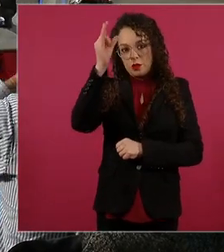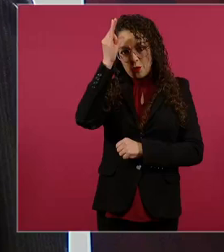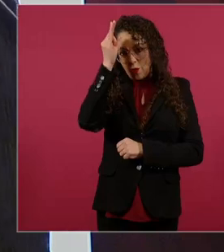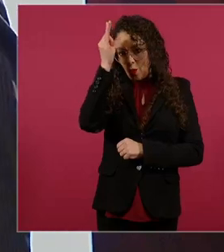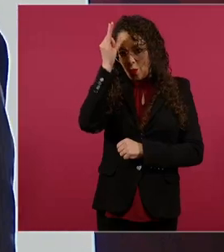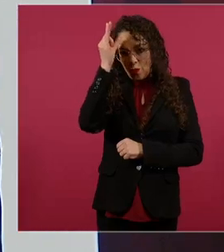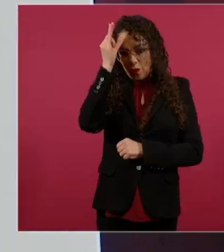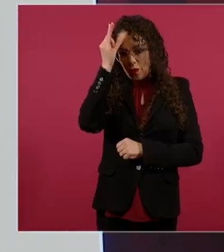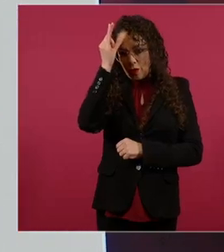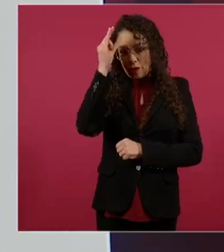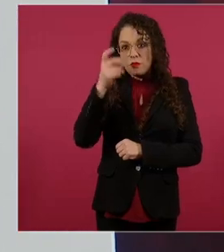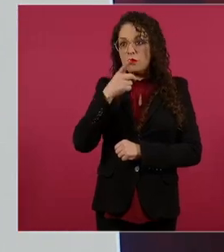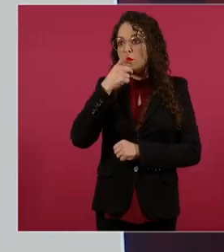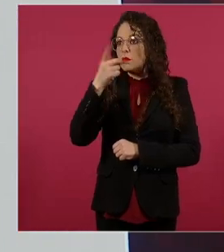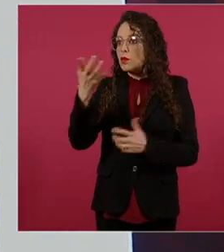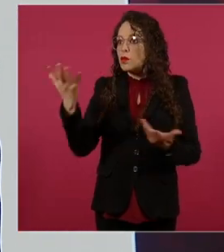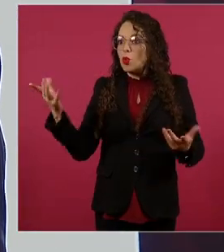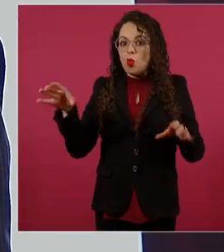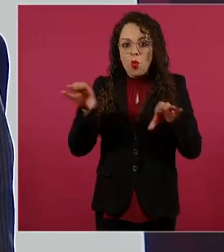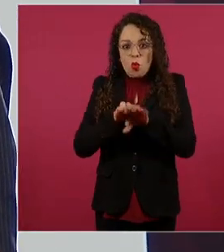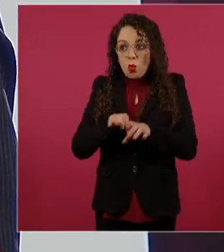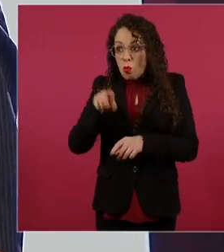se va a hacer un escándalo